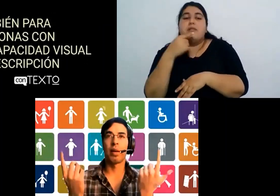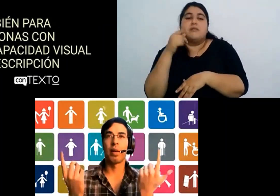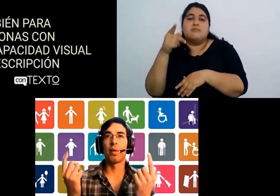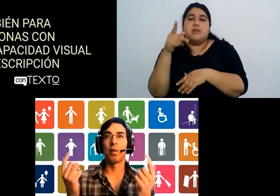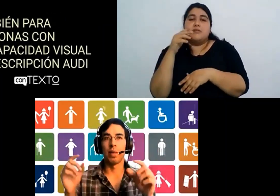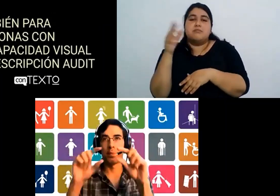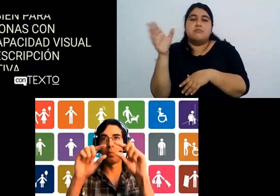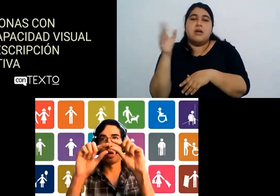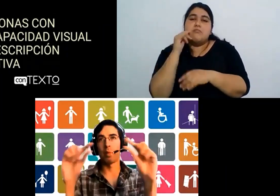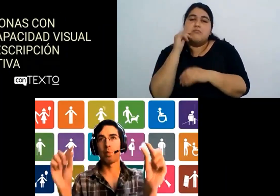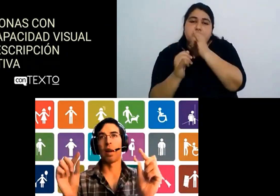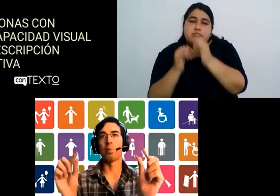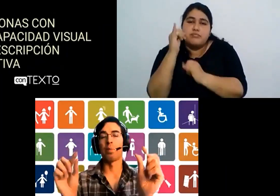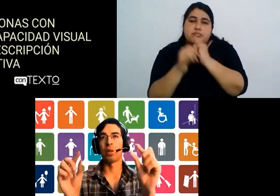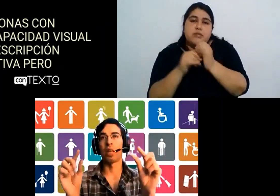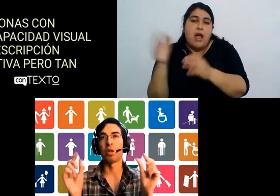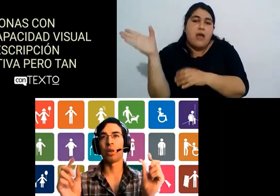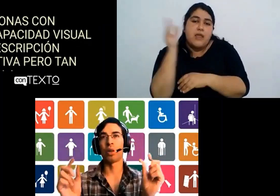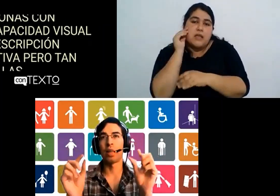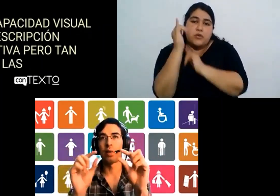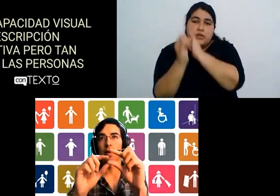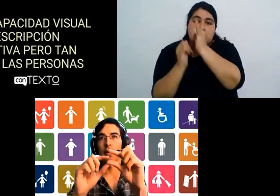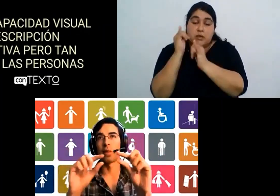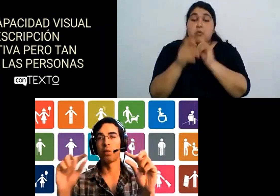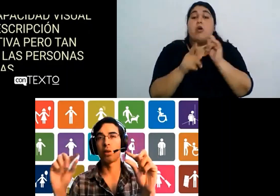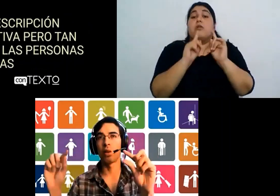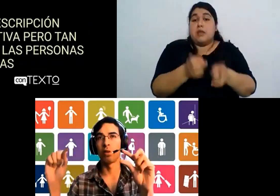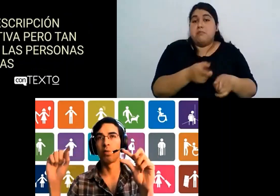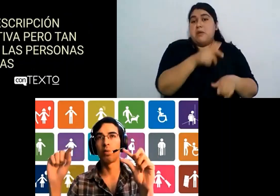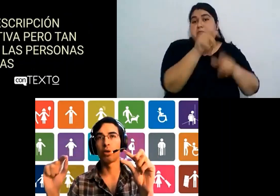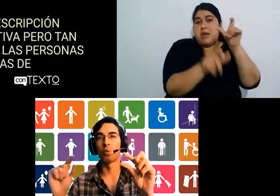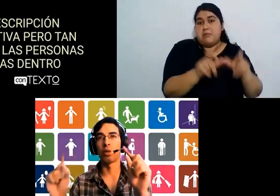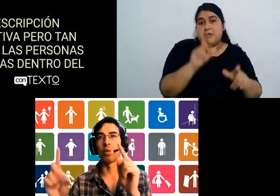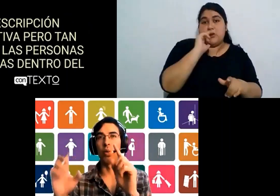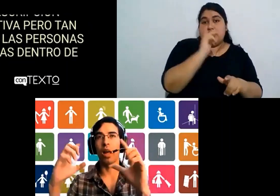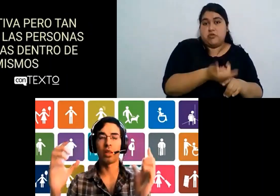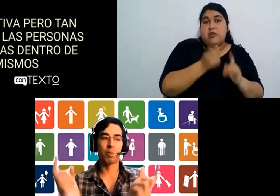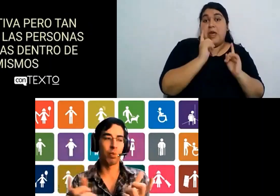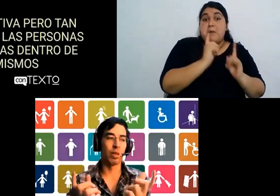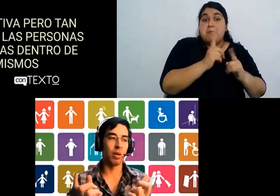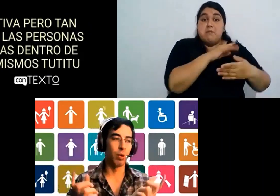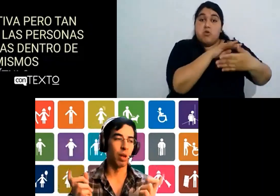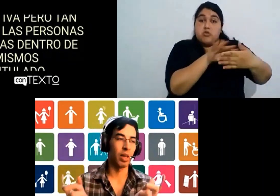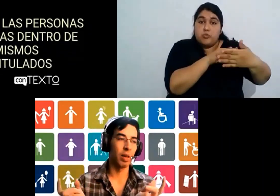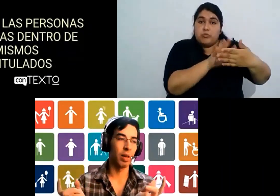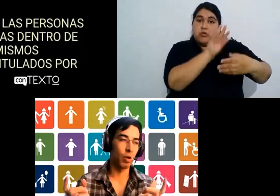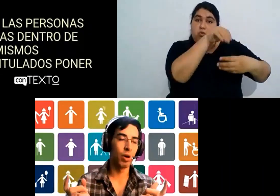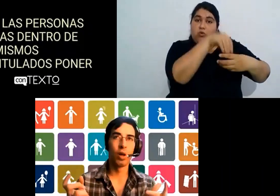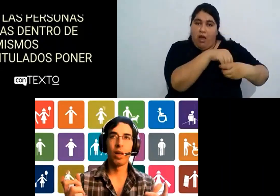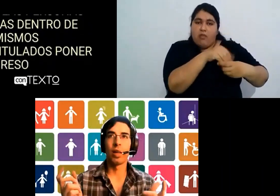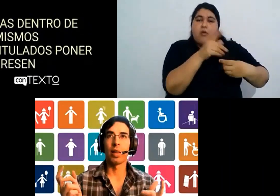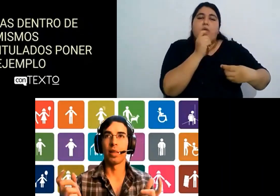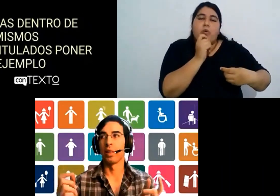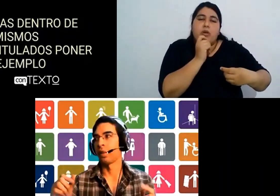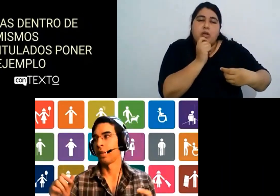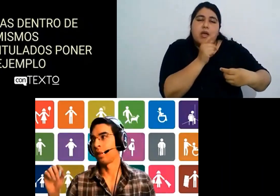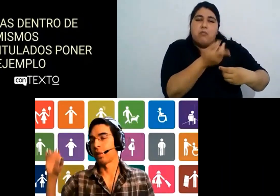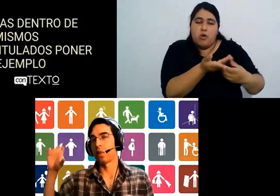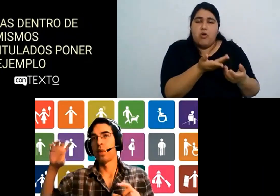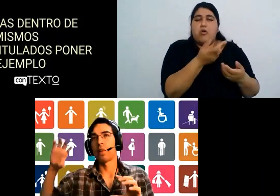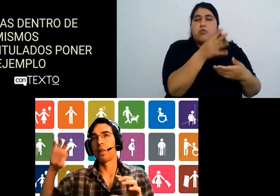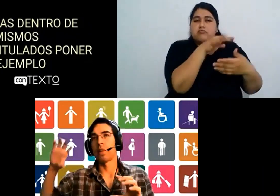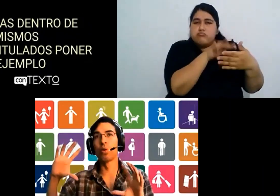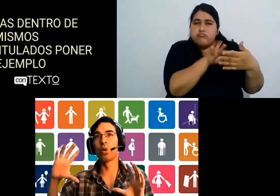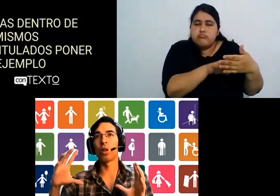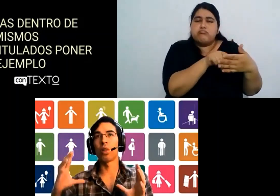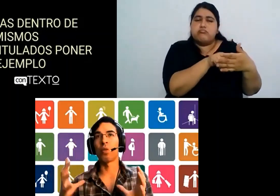auditiva, pero también para las personas sordas, dentro de los mismos subtitulados poner, por ejemplo,